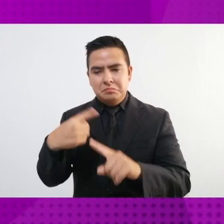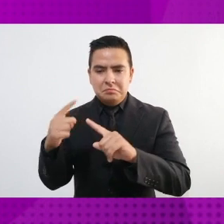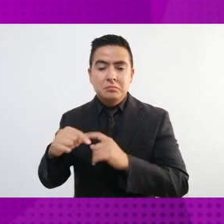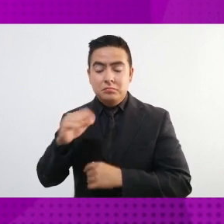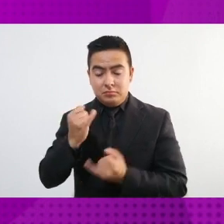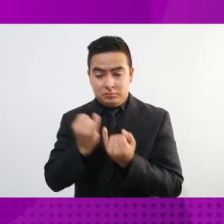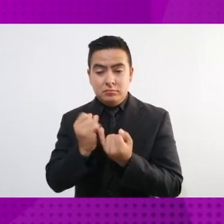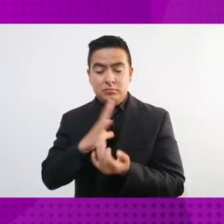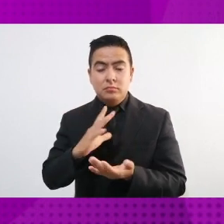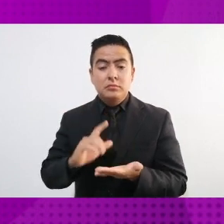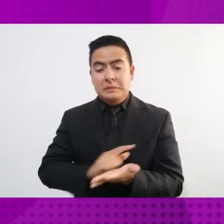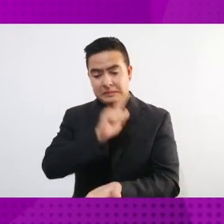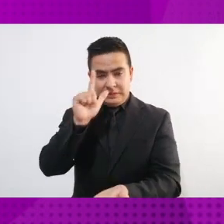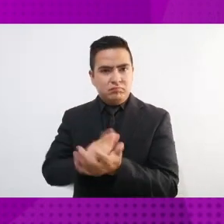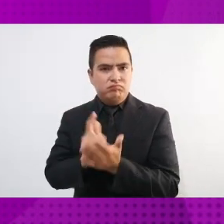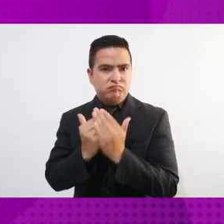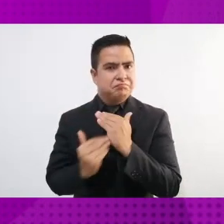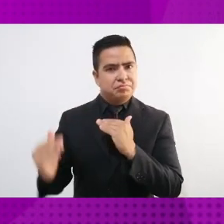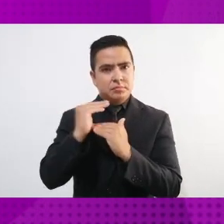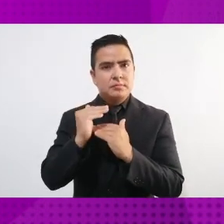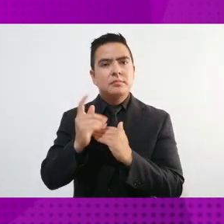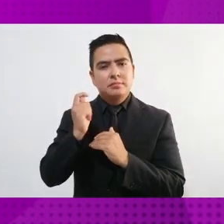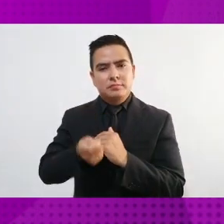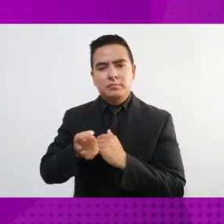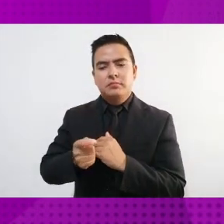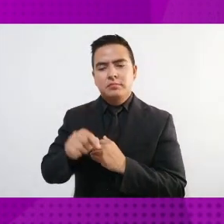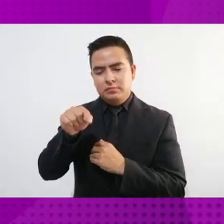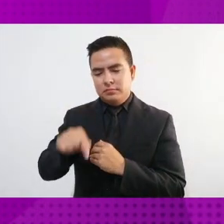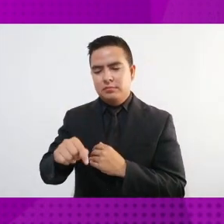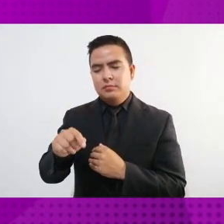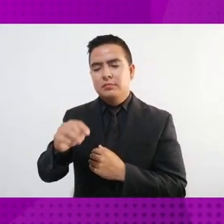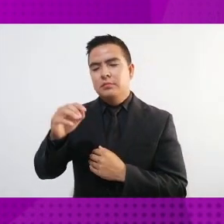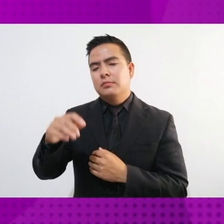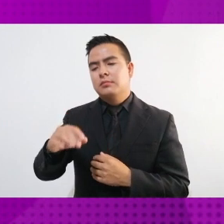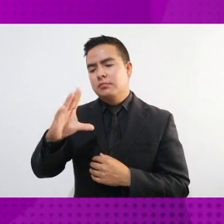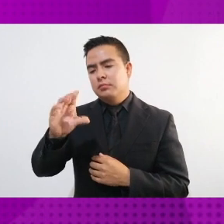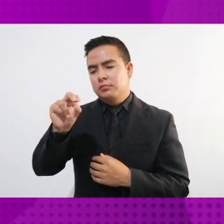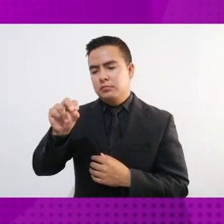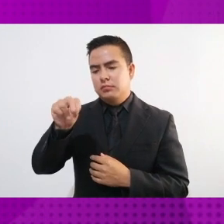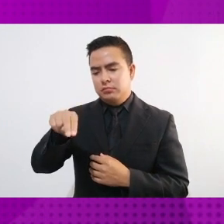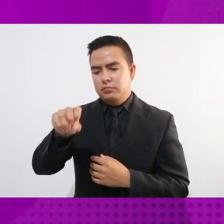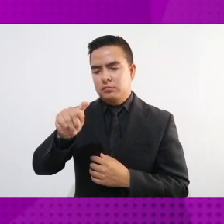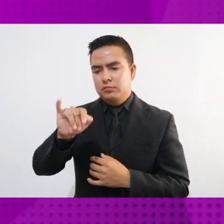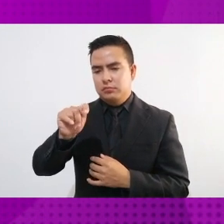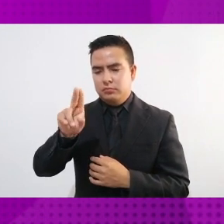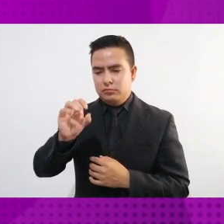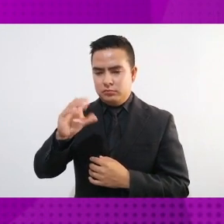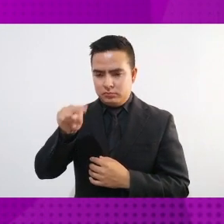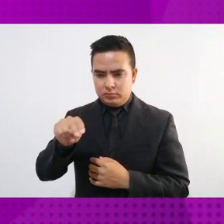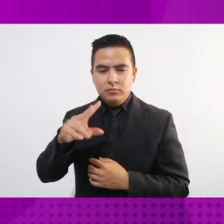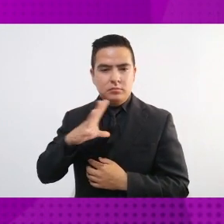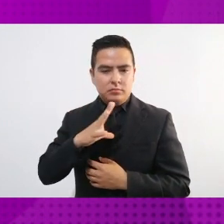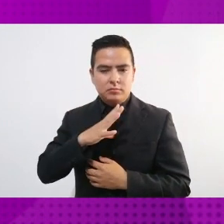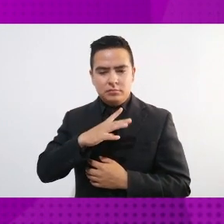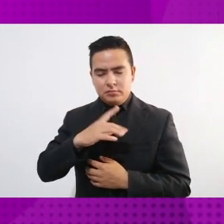tenemos una ley máxima que es la Constitución Política de los Estados Unidos Mexicanos y en el artículo 116